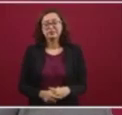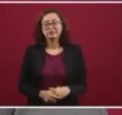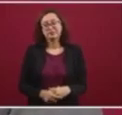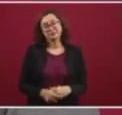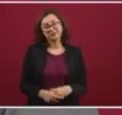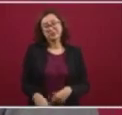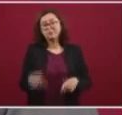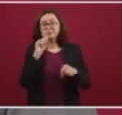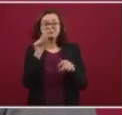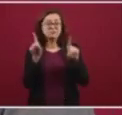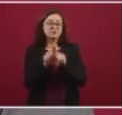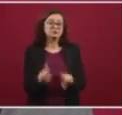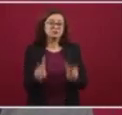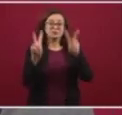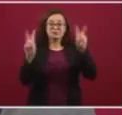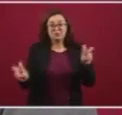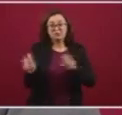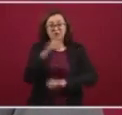empresas mineras.